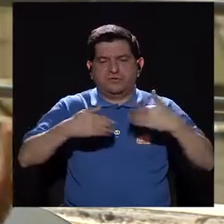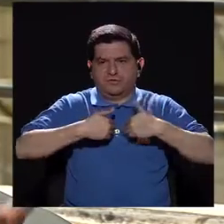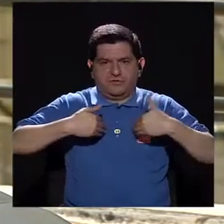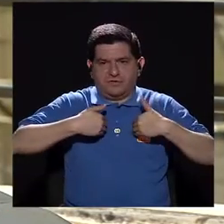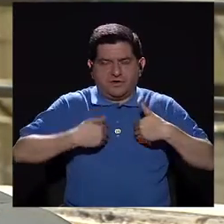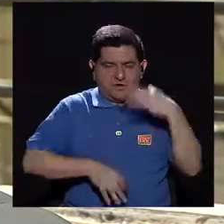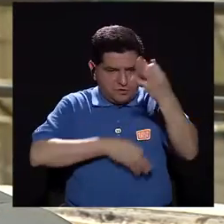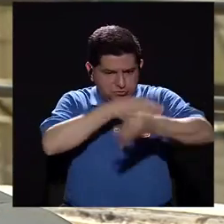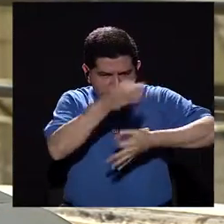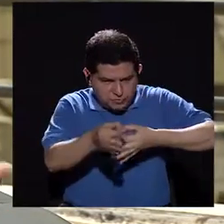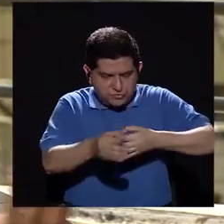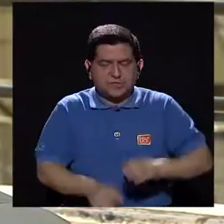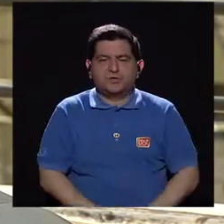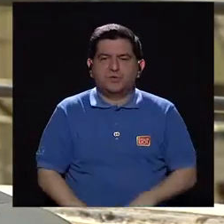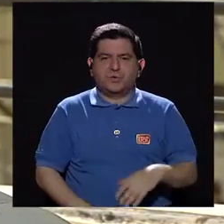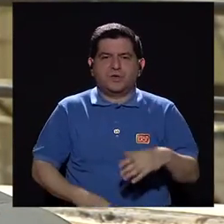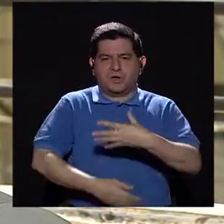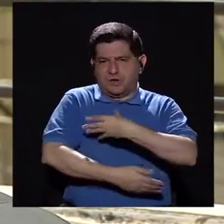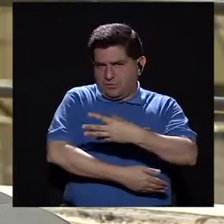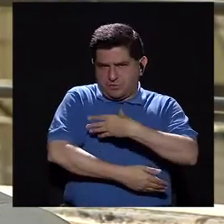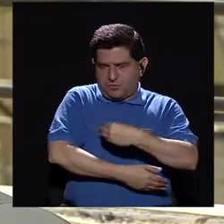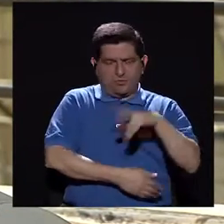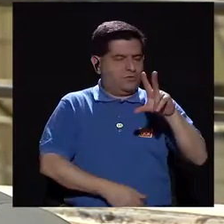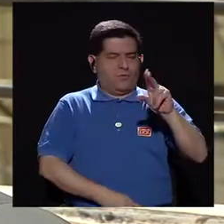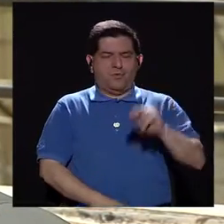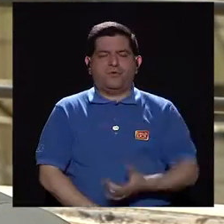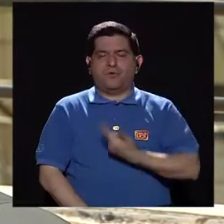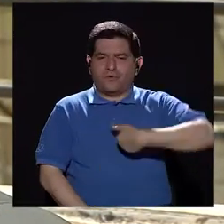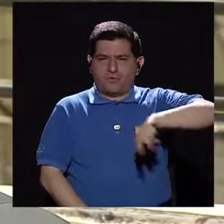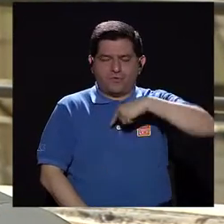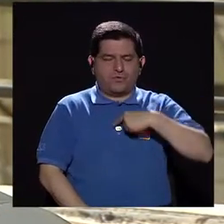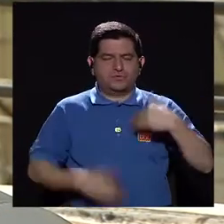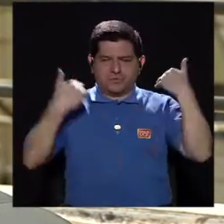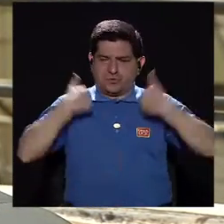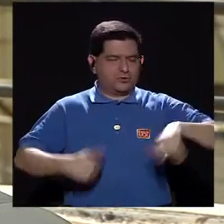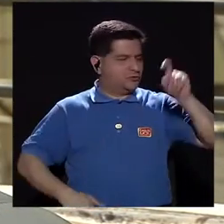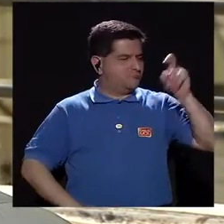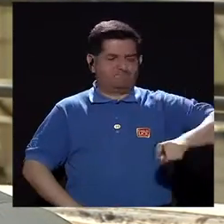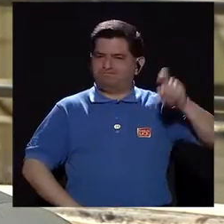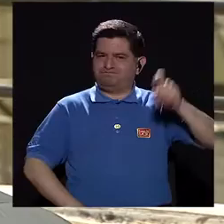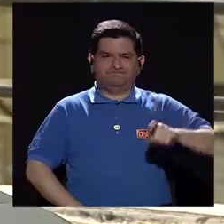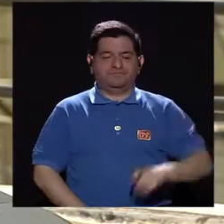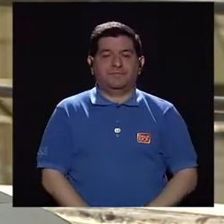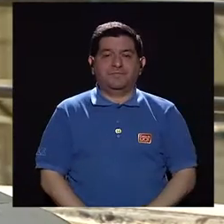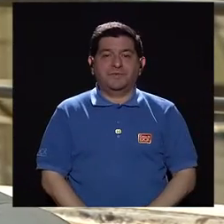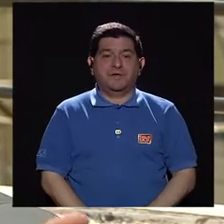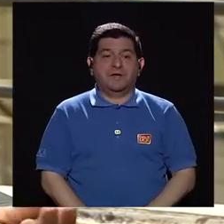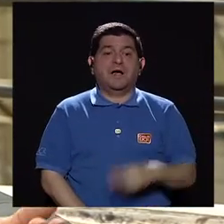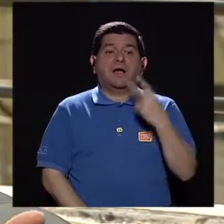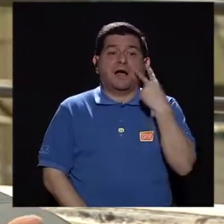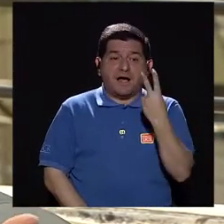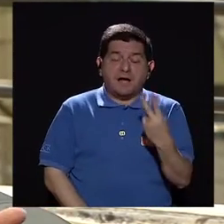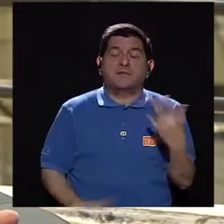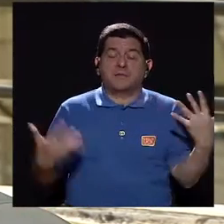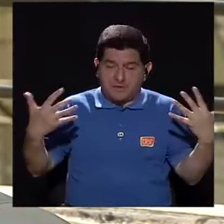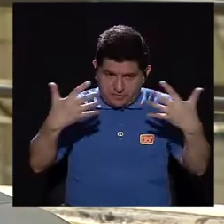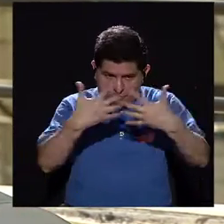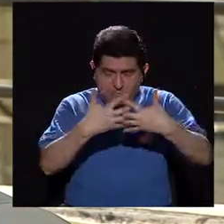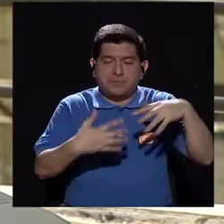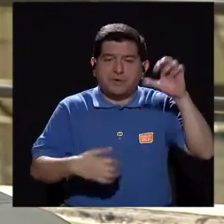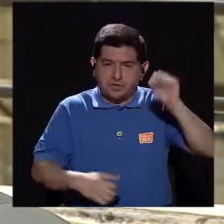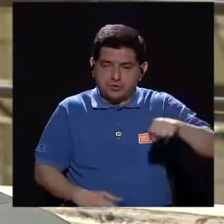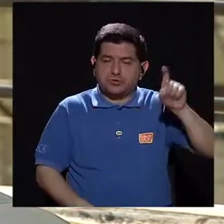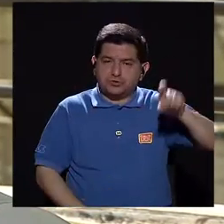de otro mamífero para sustituir la leche de mamá. ¿Por qué? Porque nosotros como humanos no la necesitamos. Lo que tenemos que ver es